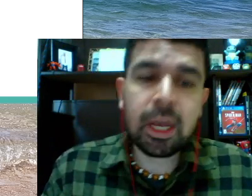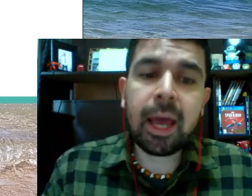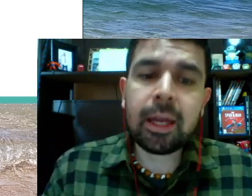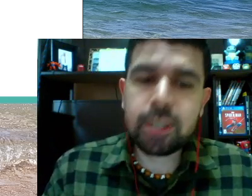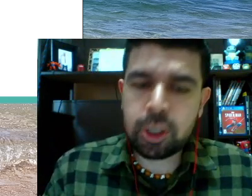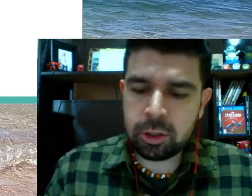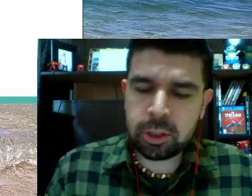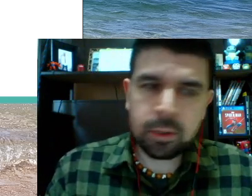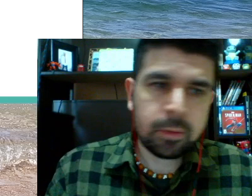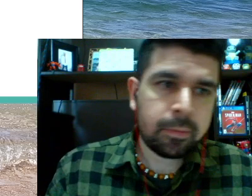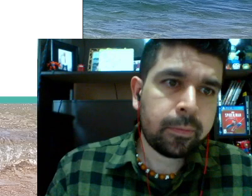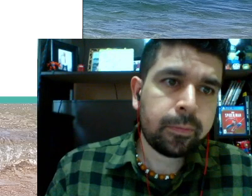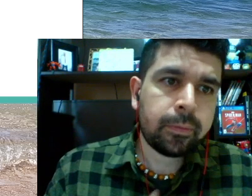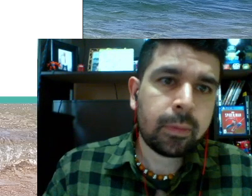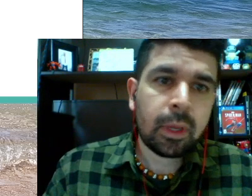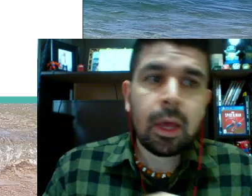en sus